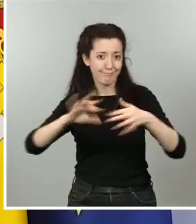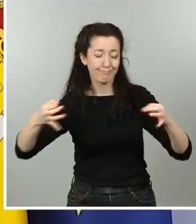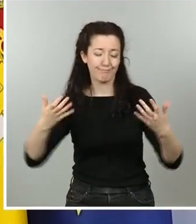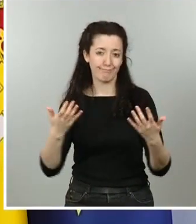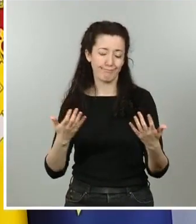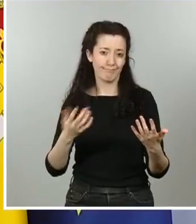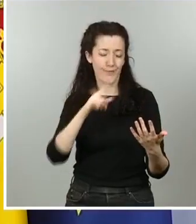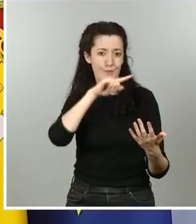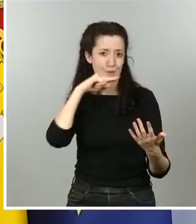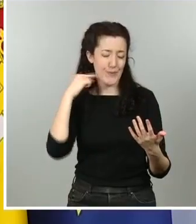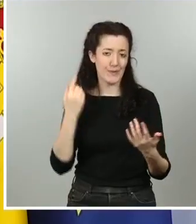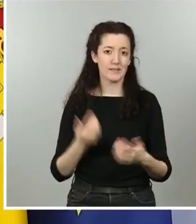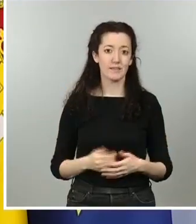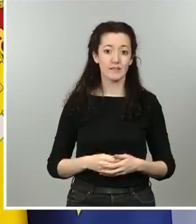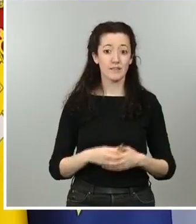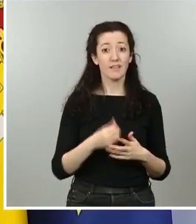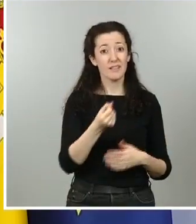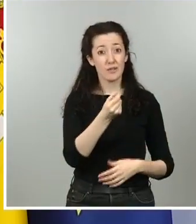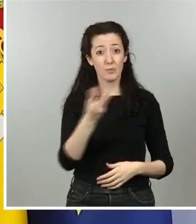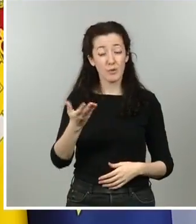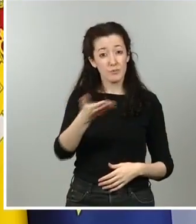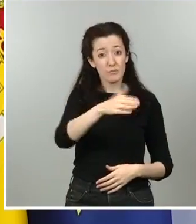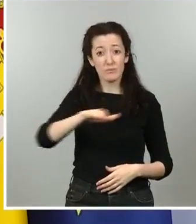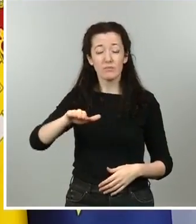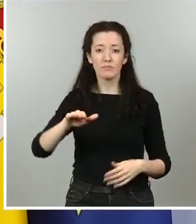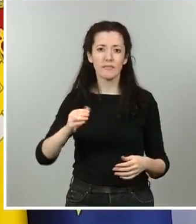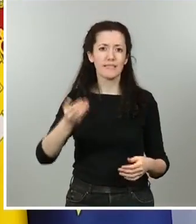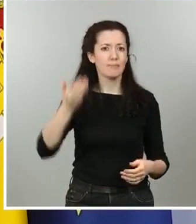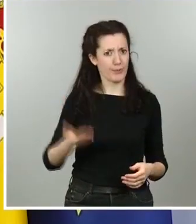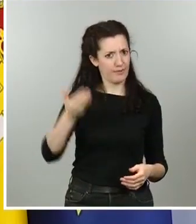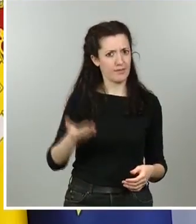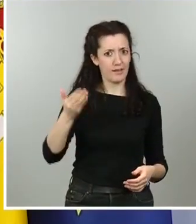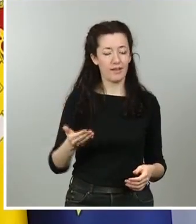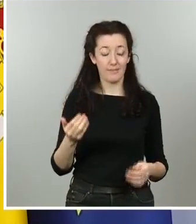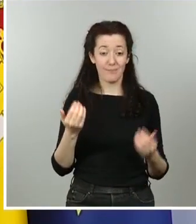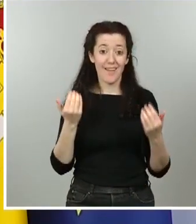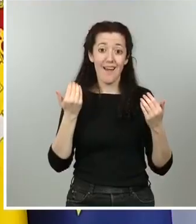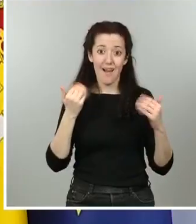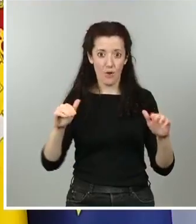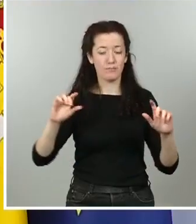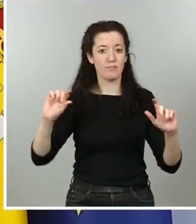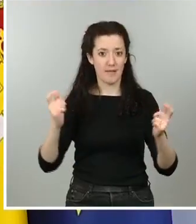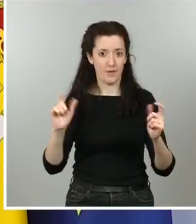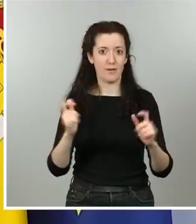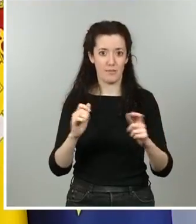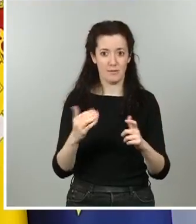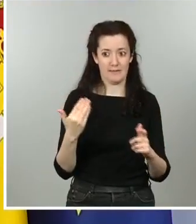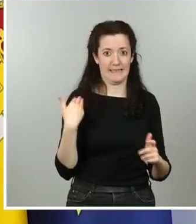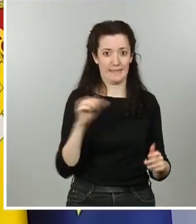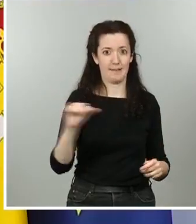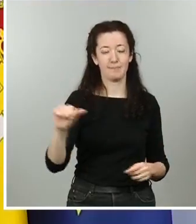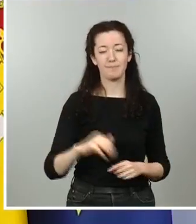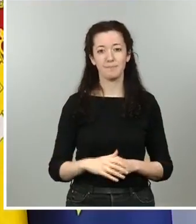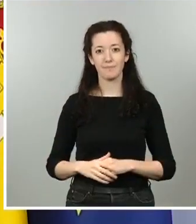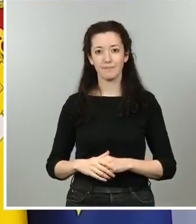un número siempre importante, aunque, como ustedes también pueden constatar, ha ido descendiendo esta última semana. Bien, estos son los datos que